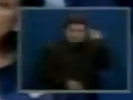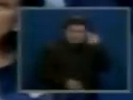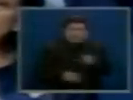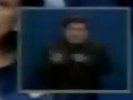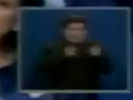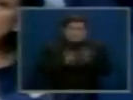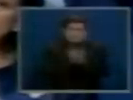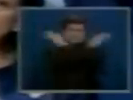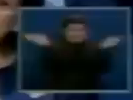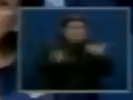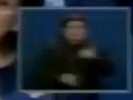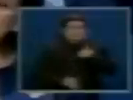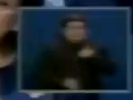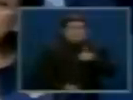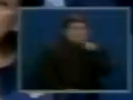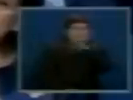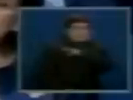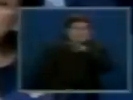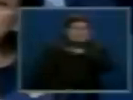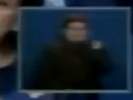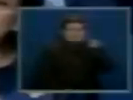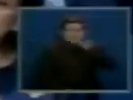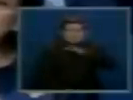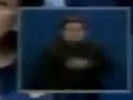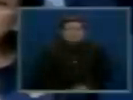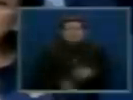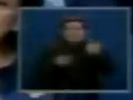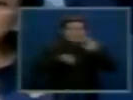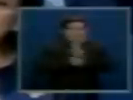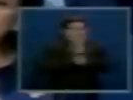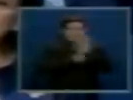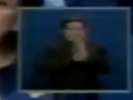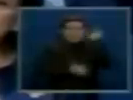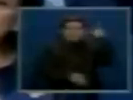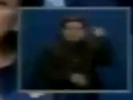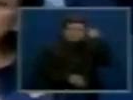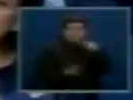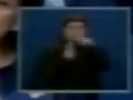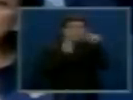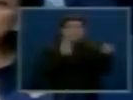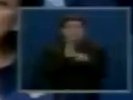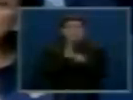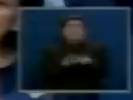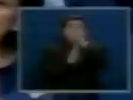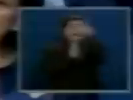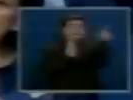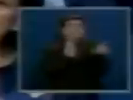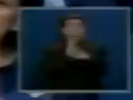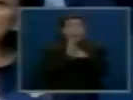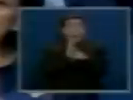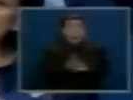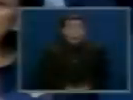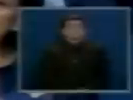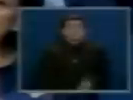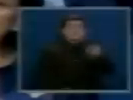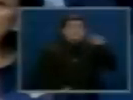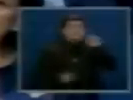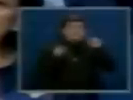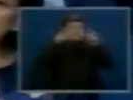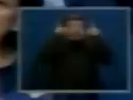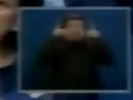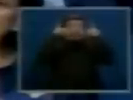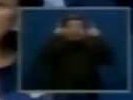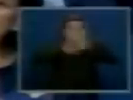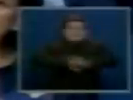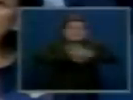del que se nutren la corrupción y la ineficiencia estatal. La norma constitucional es impresionantemente